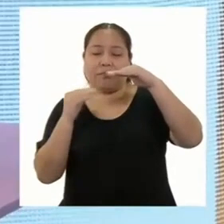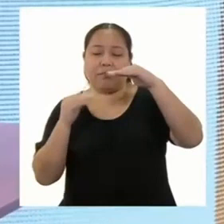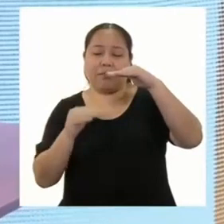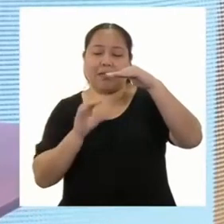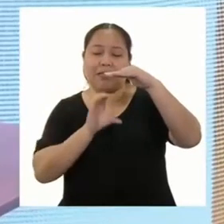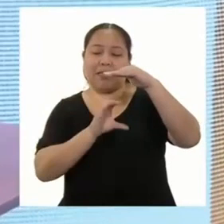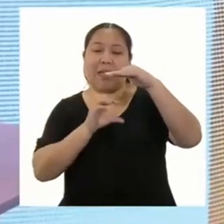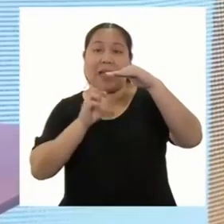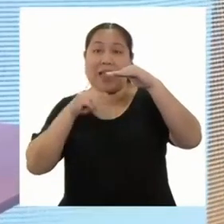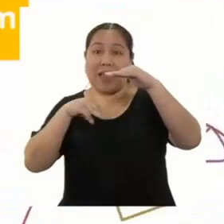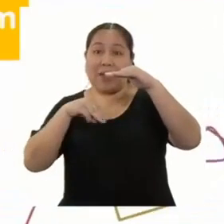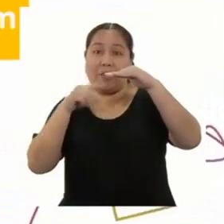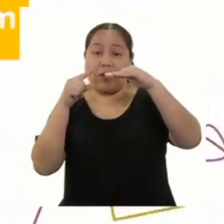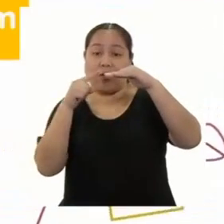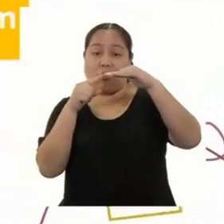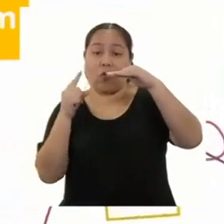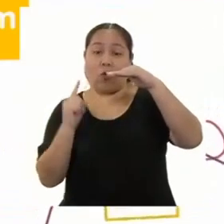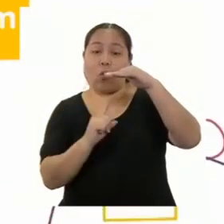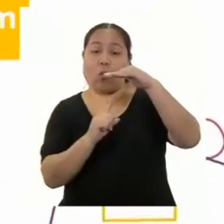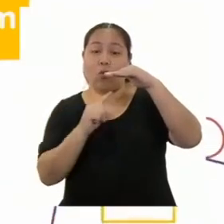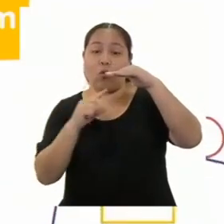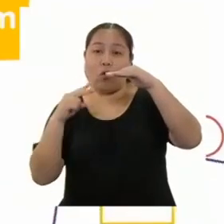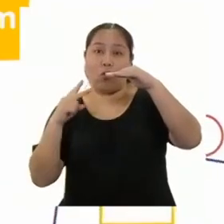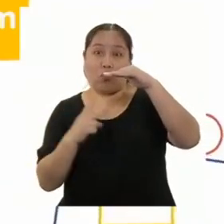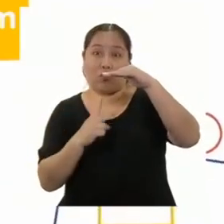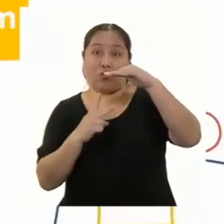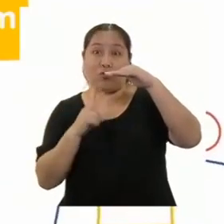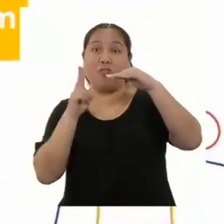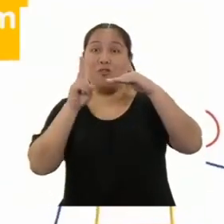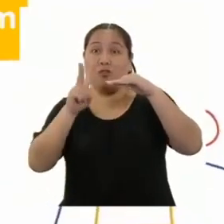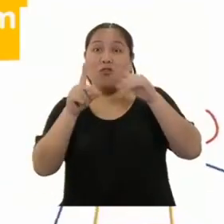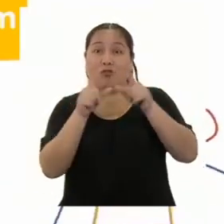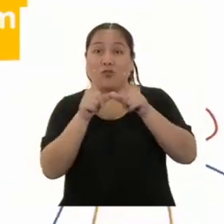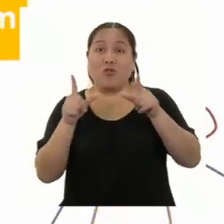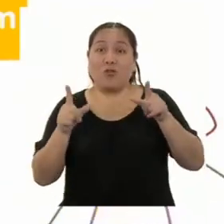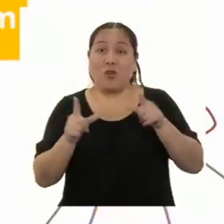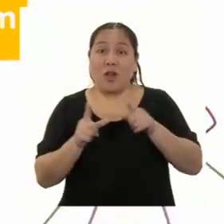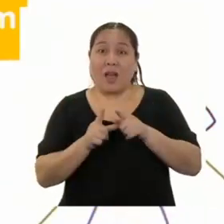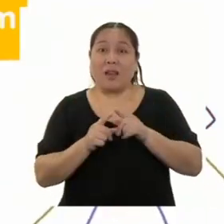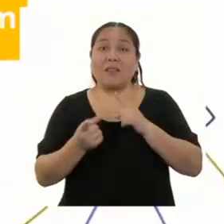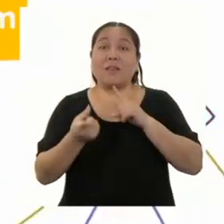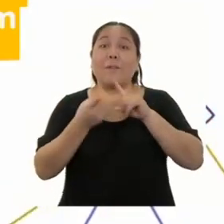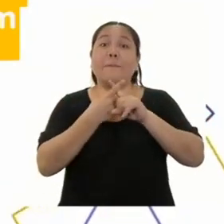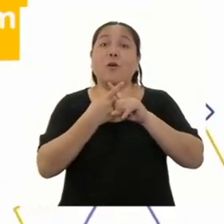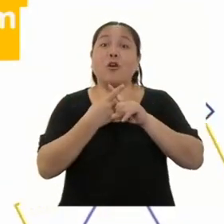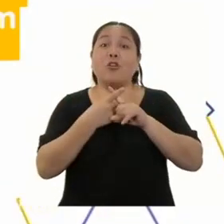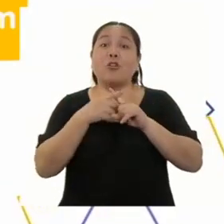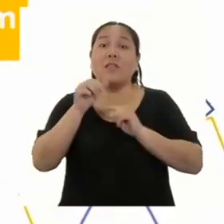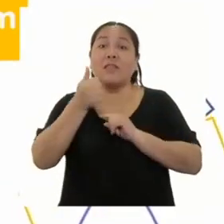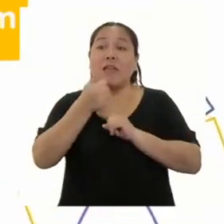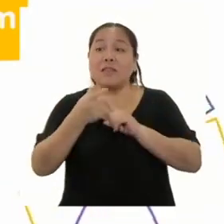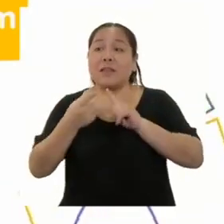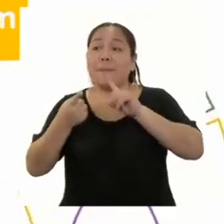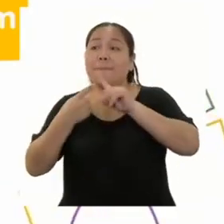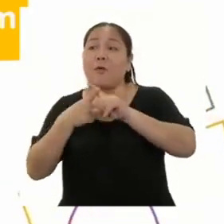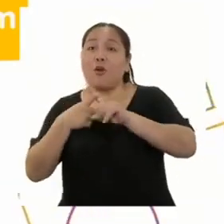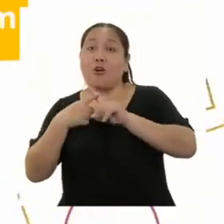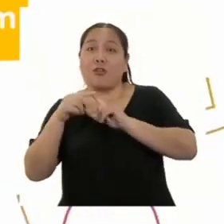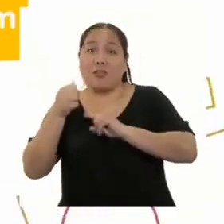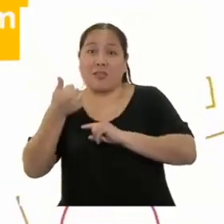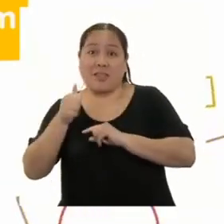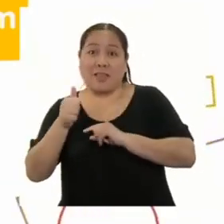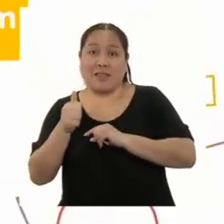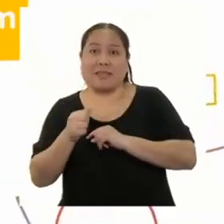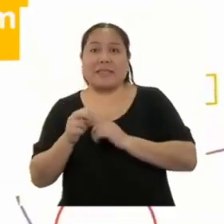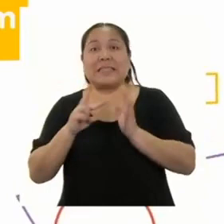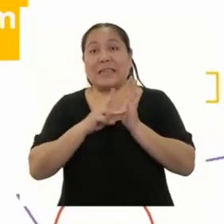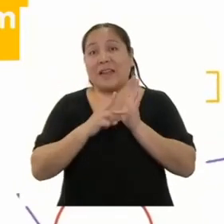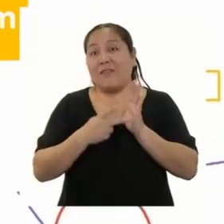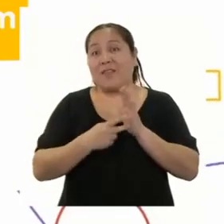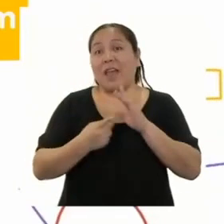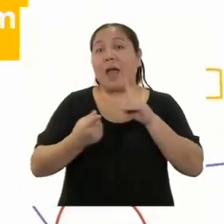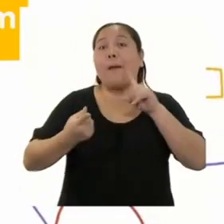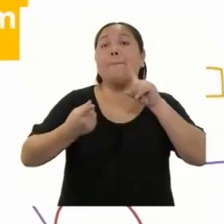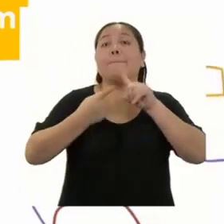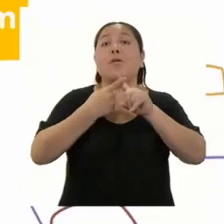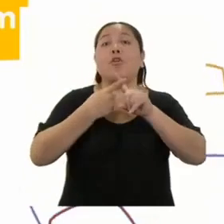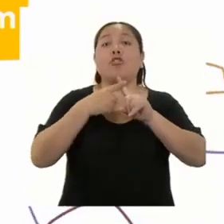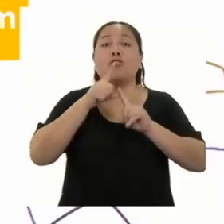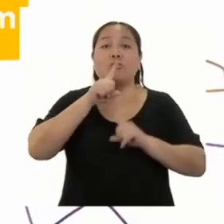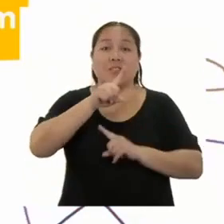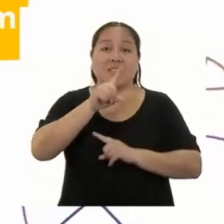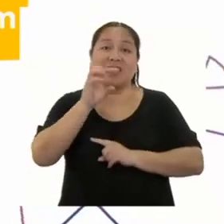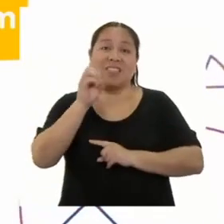lugares. Siendo 2 lugares, multiplicamos por 10 y por 10. Es decir, multiplicamos